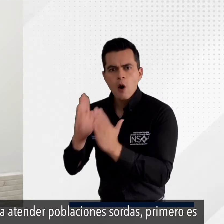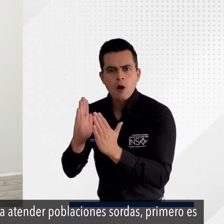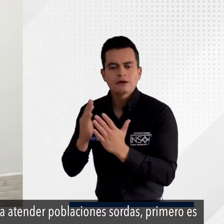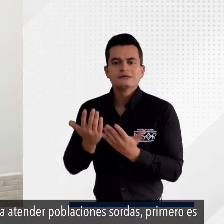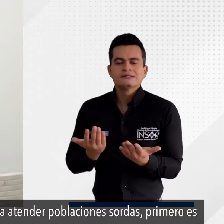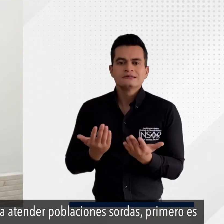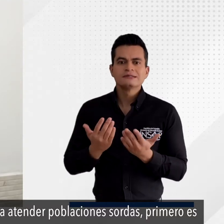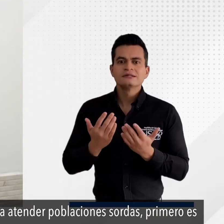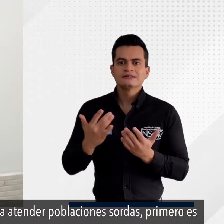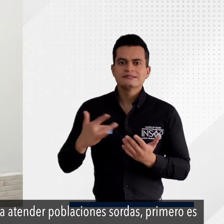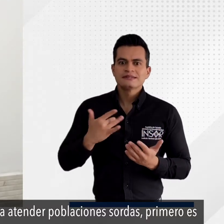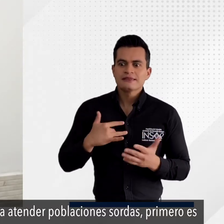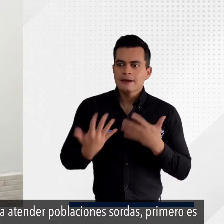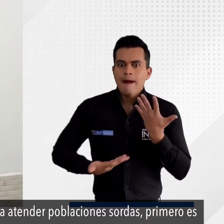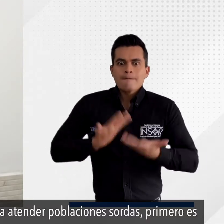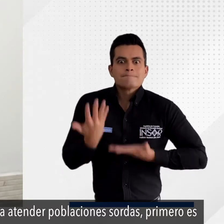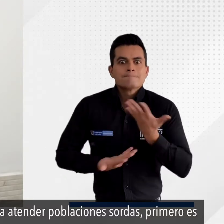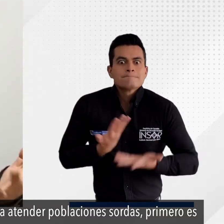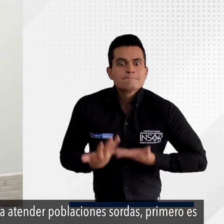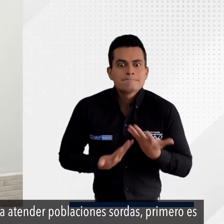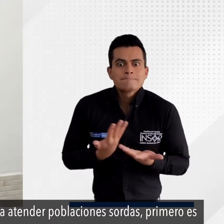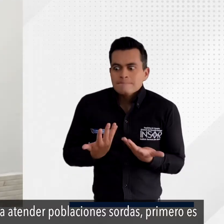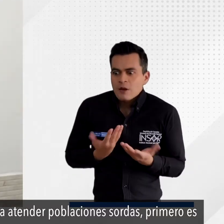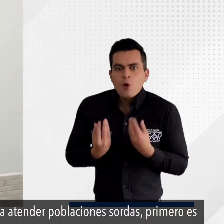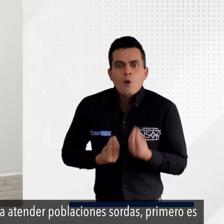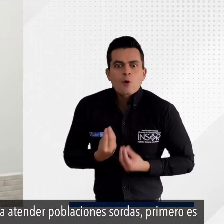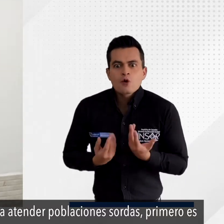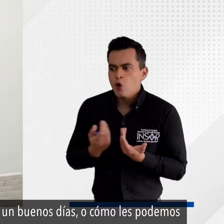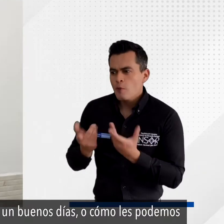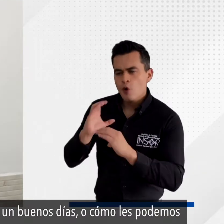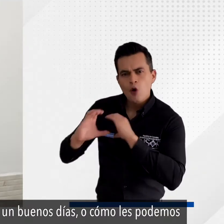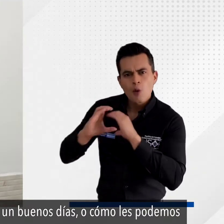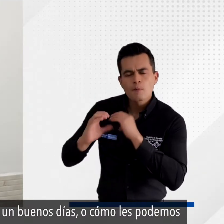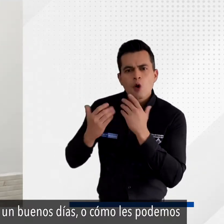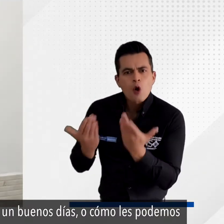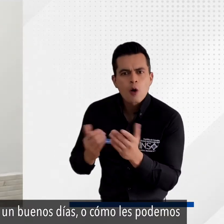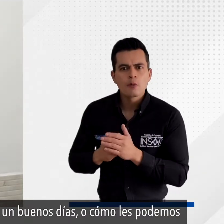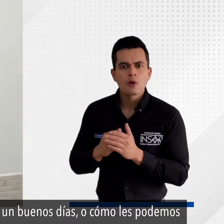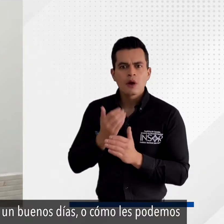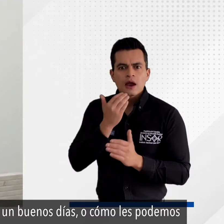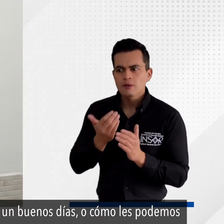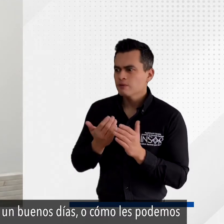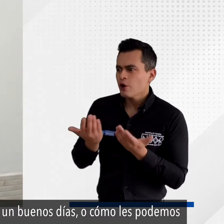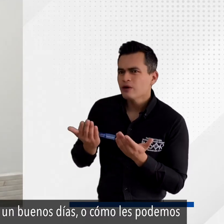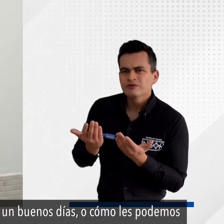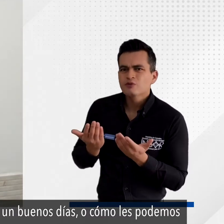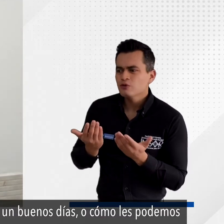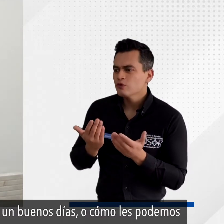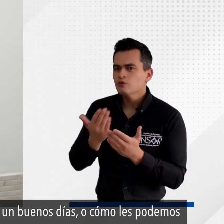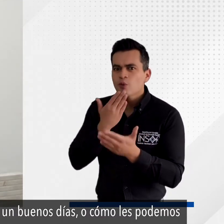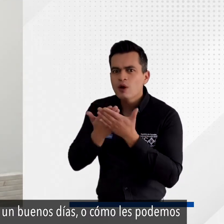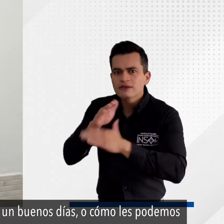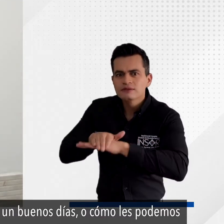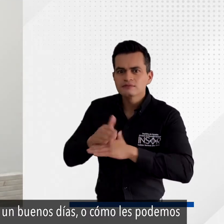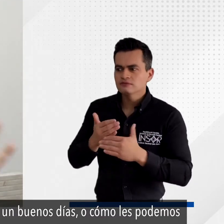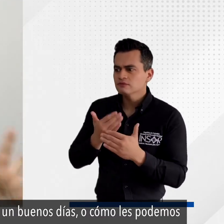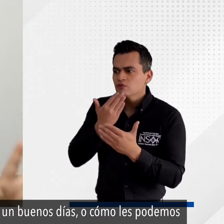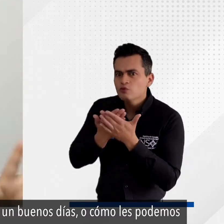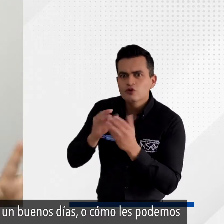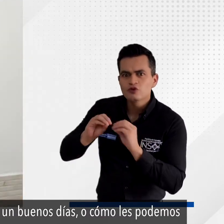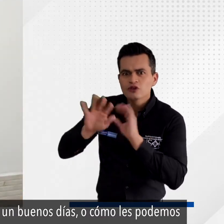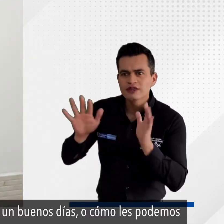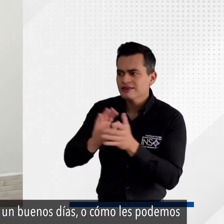primero es un sentimiento de impotencia cuando no conocemos cómo se comunican y cómo les podemos decir unas buenas tardes o un